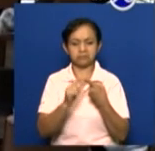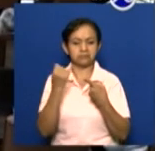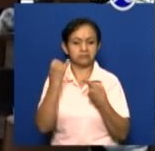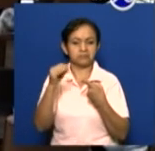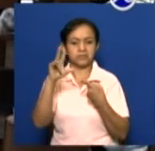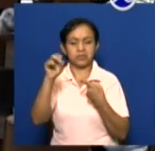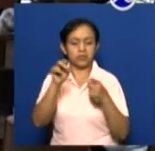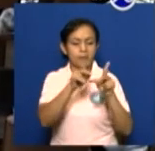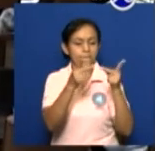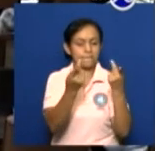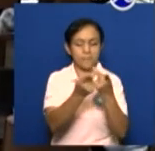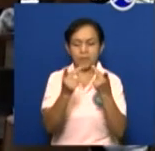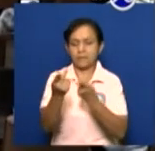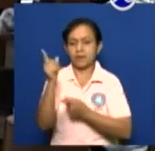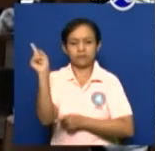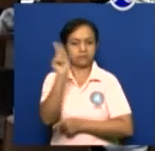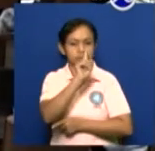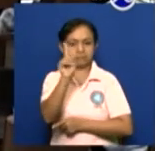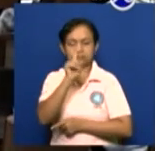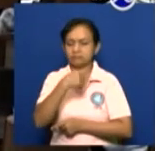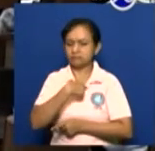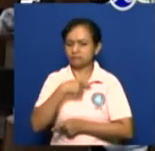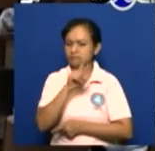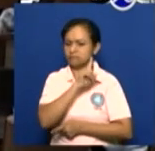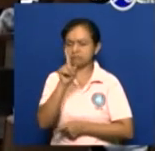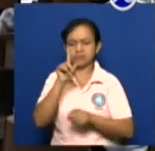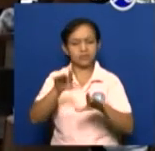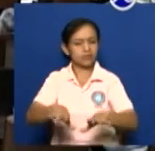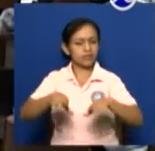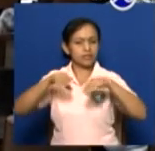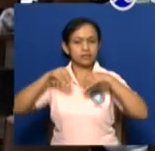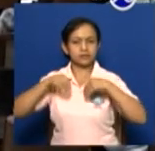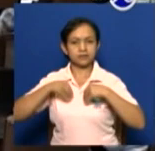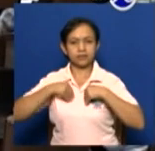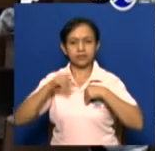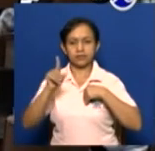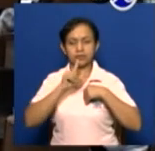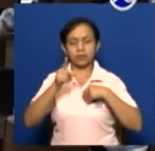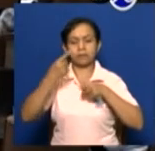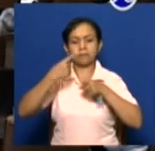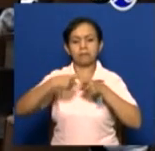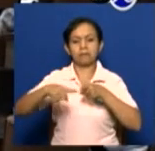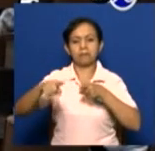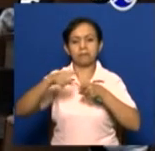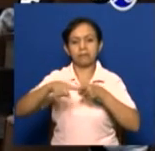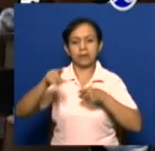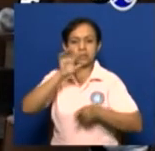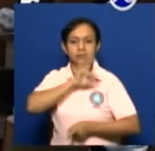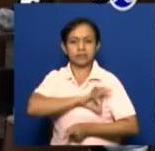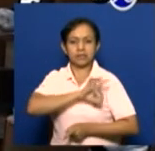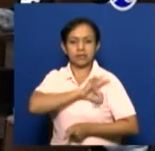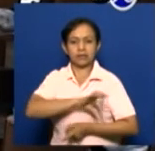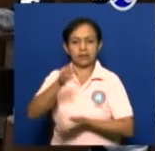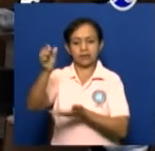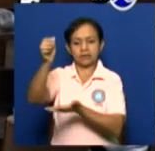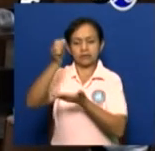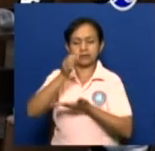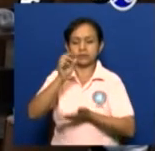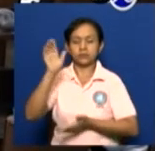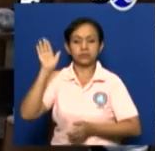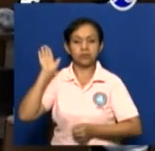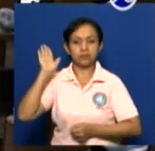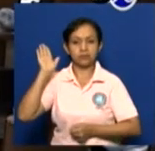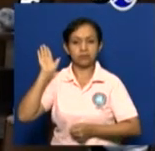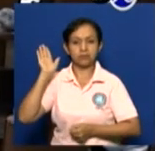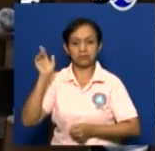elección popular. Tampoco aceptaré pensiones o sueldos, lo juro.